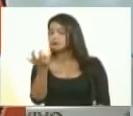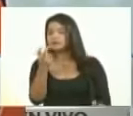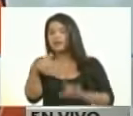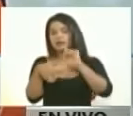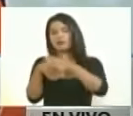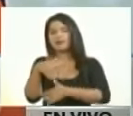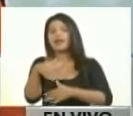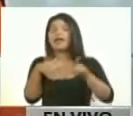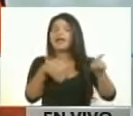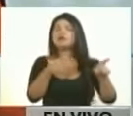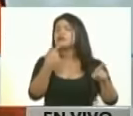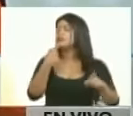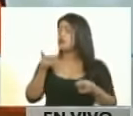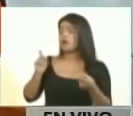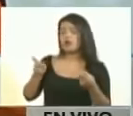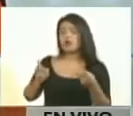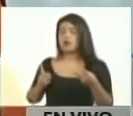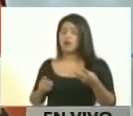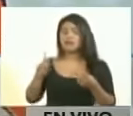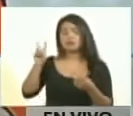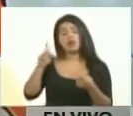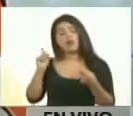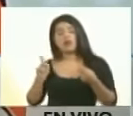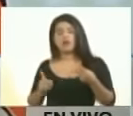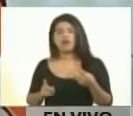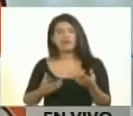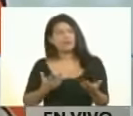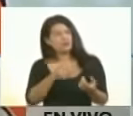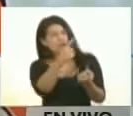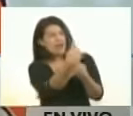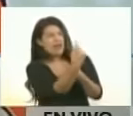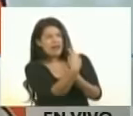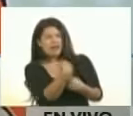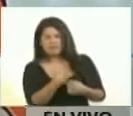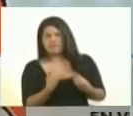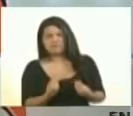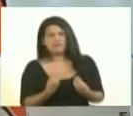por eso decimos, son, esto es una inmoralidad absoluta.